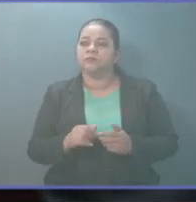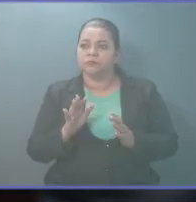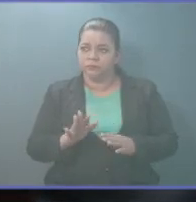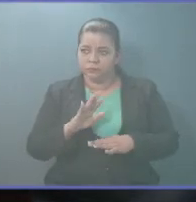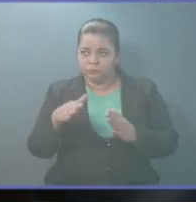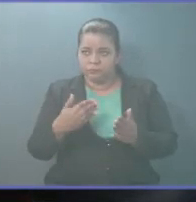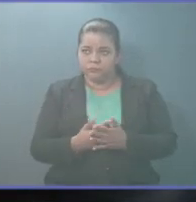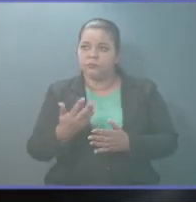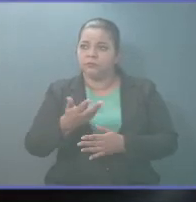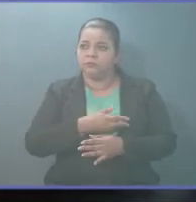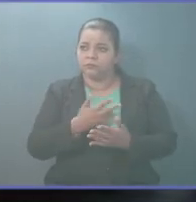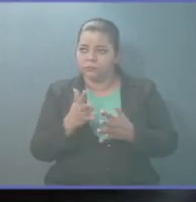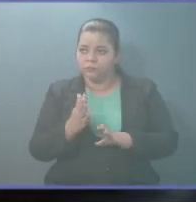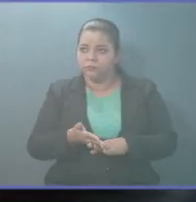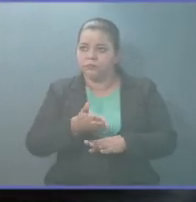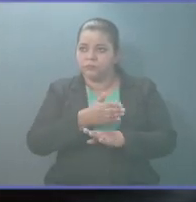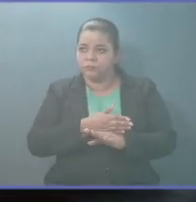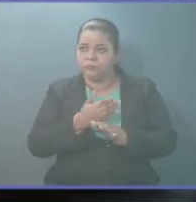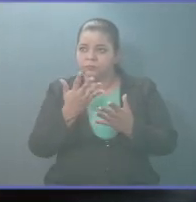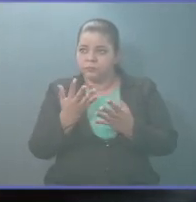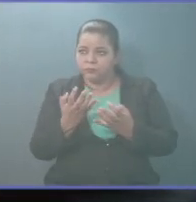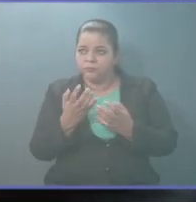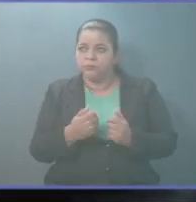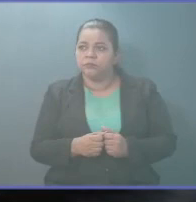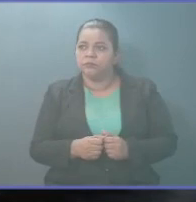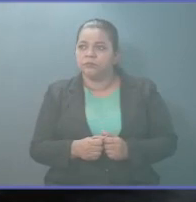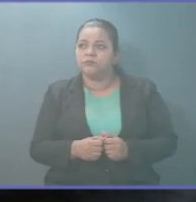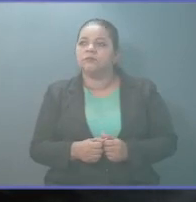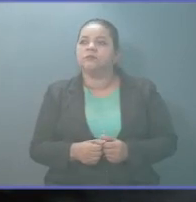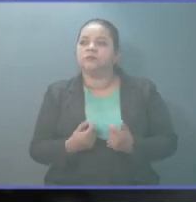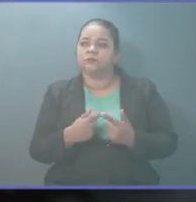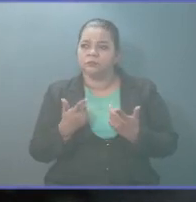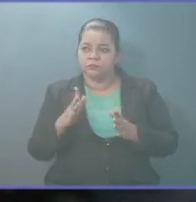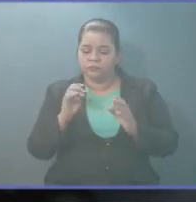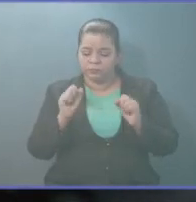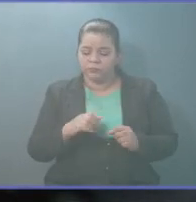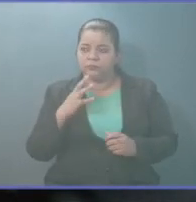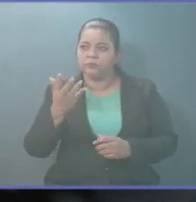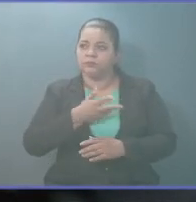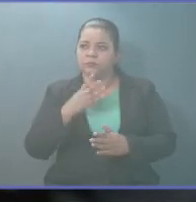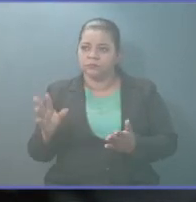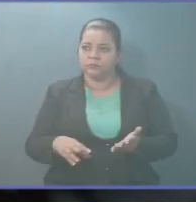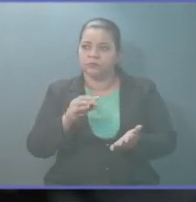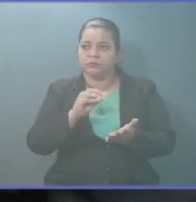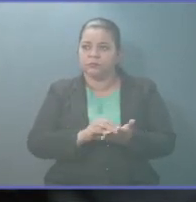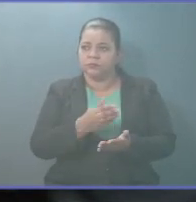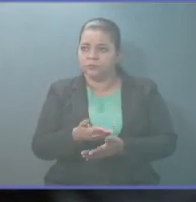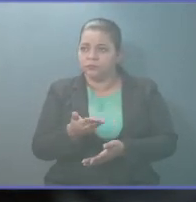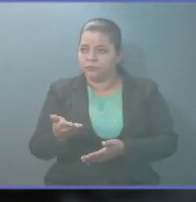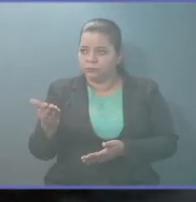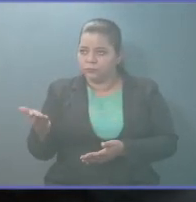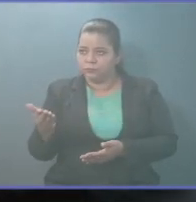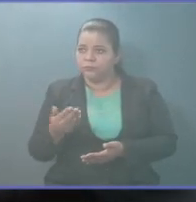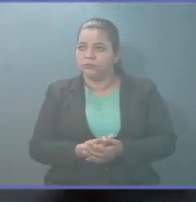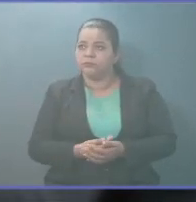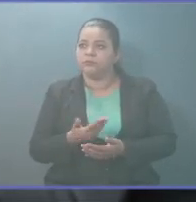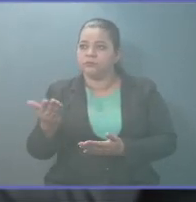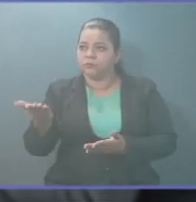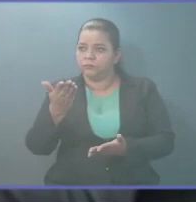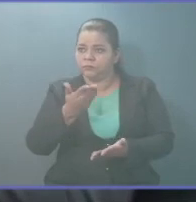electivo para un cargo público, es cierto que garantiza esta forma que él propone